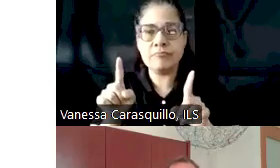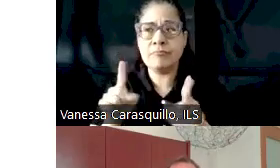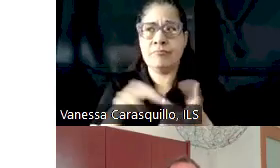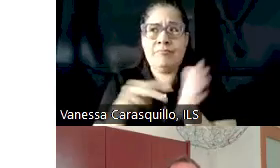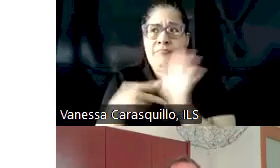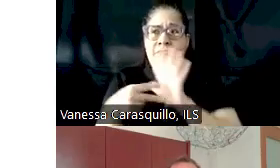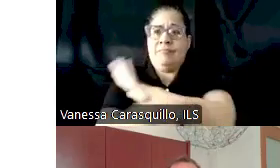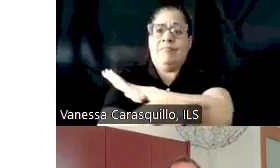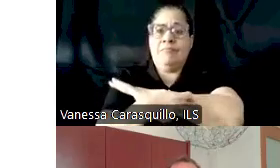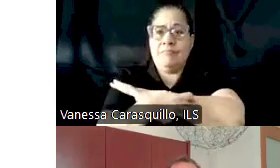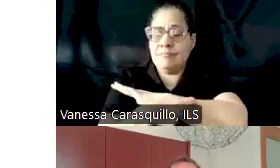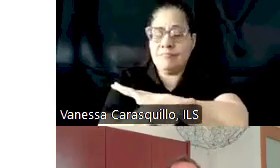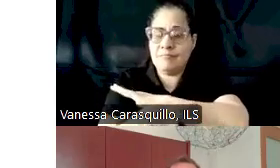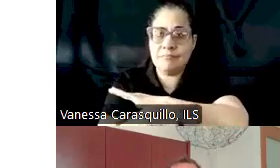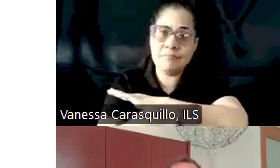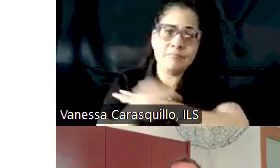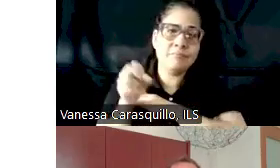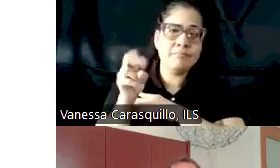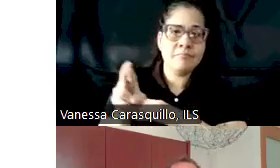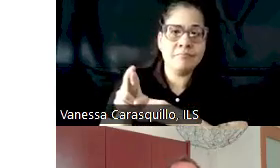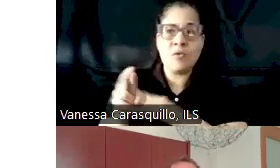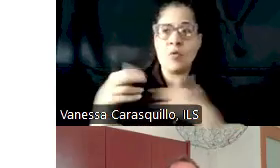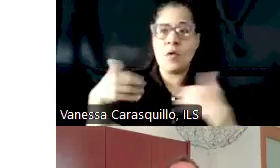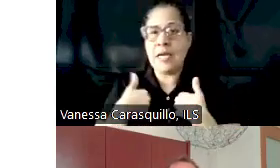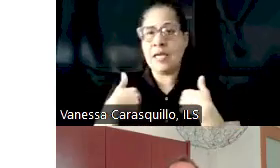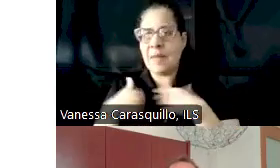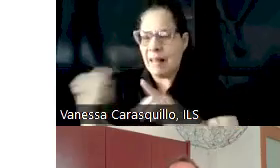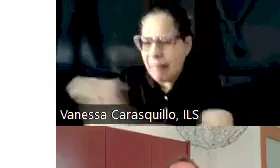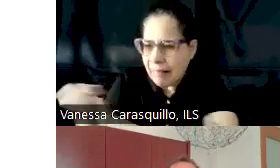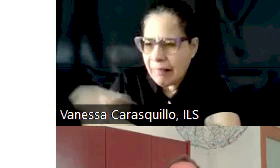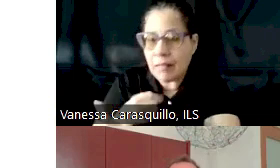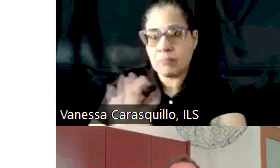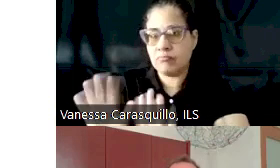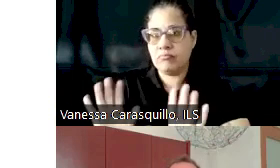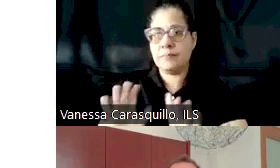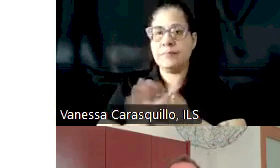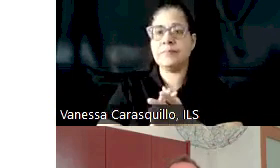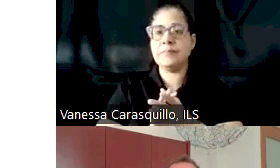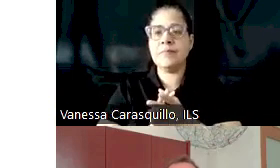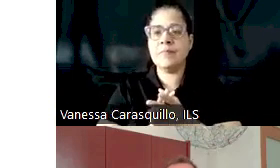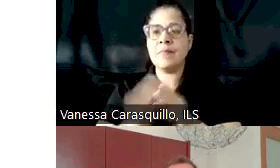robar o maltratar animales. Más bien es una cuestión de poder, una